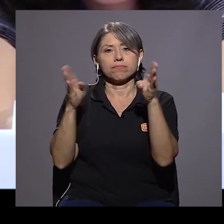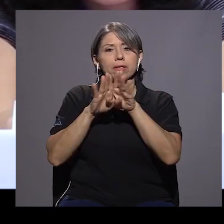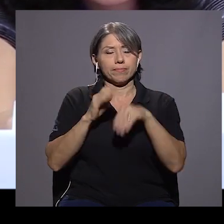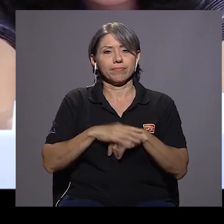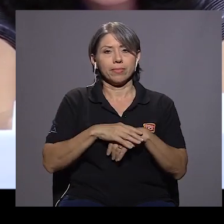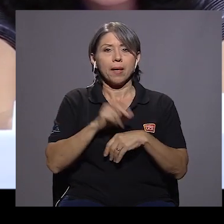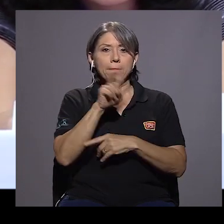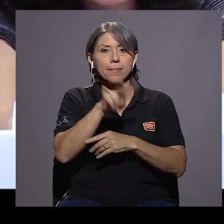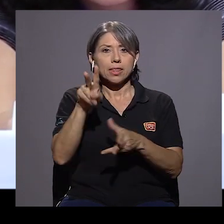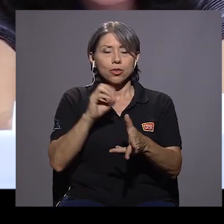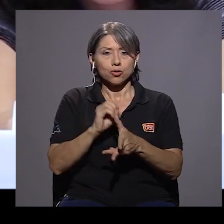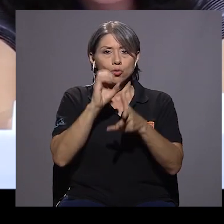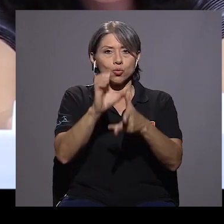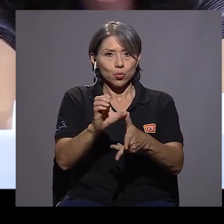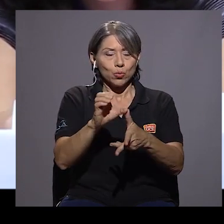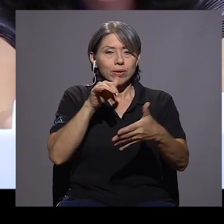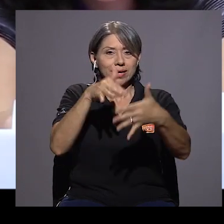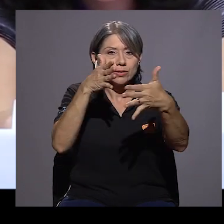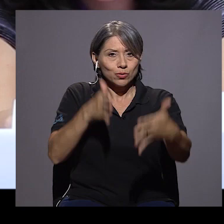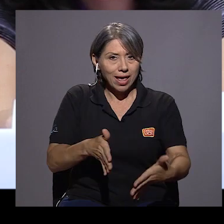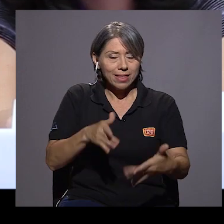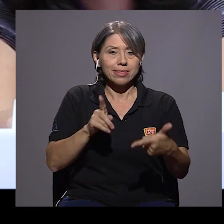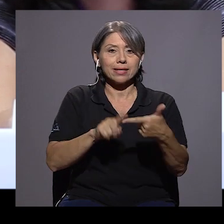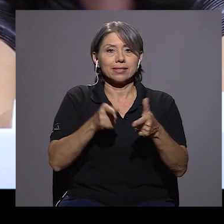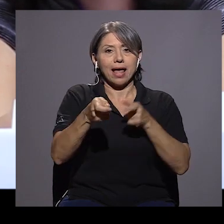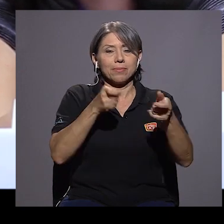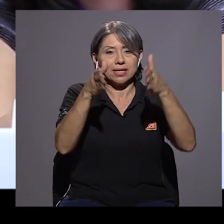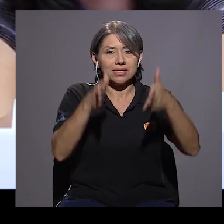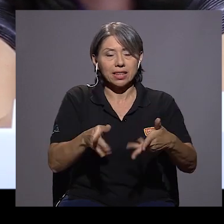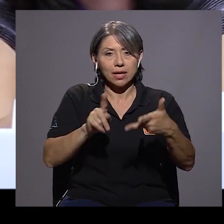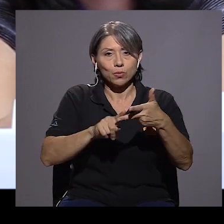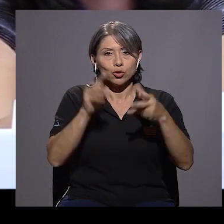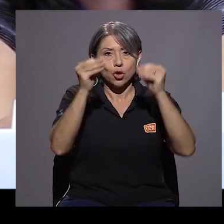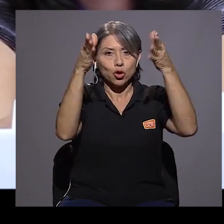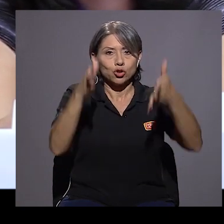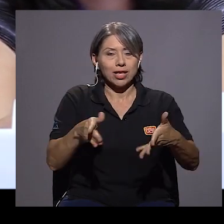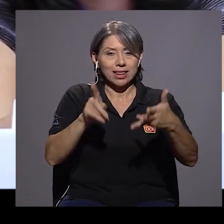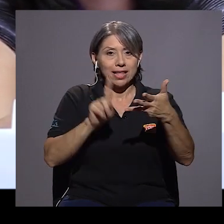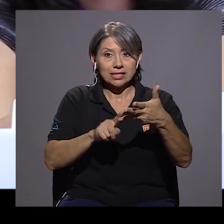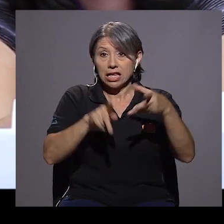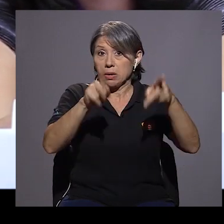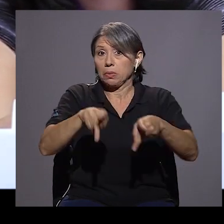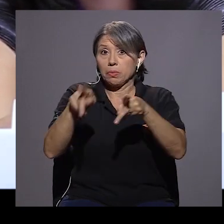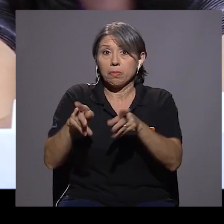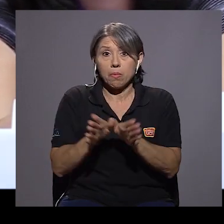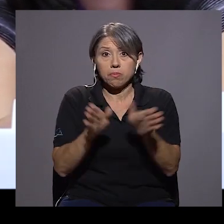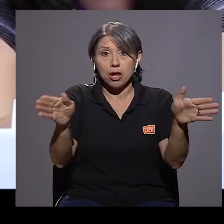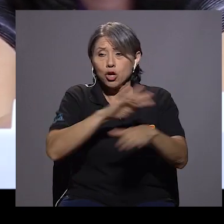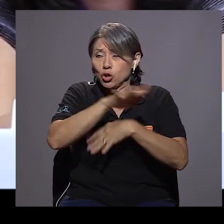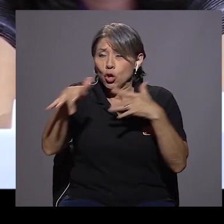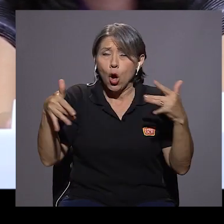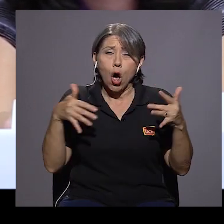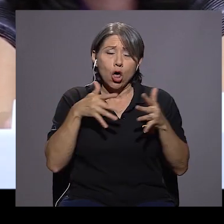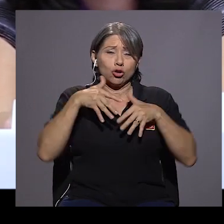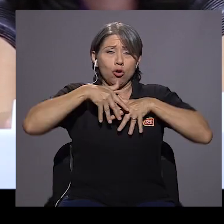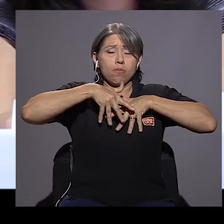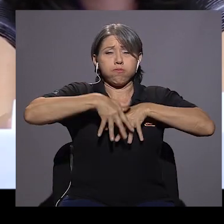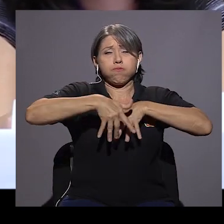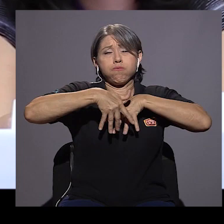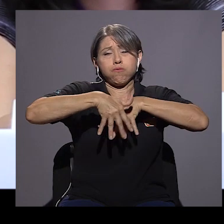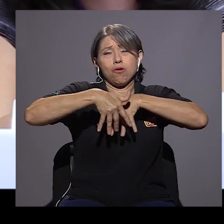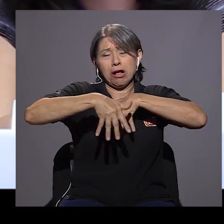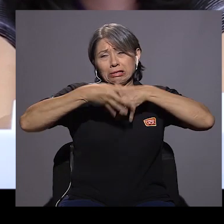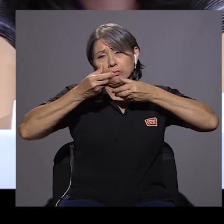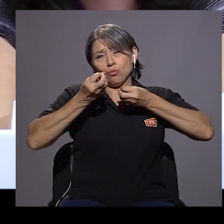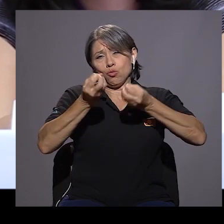sus instalaciones. El 22 de octubre, estudiantes, administrativos, docentes y sociedad civil se organizan en